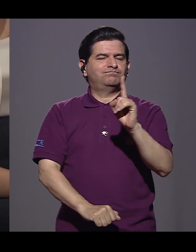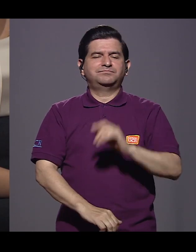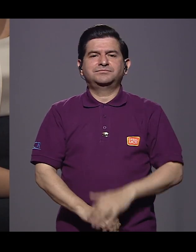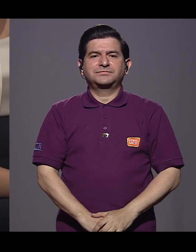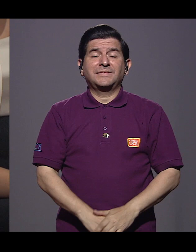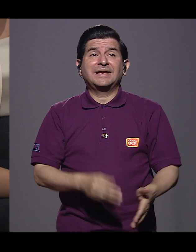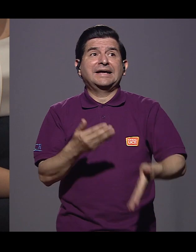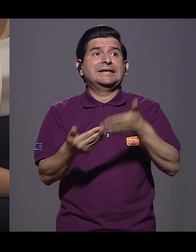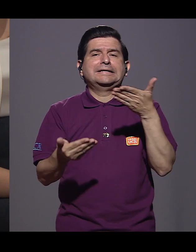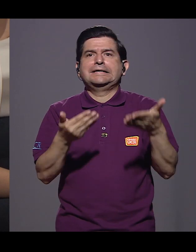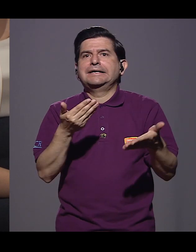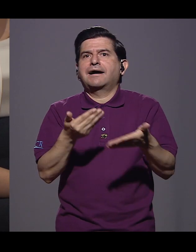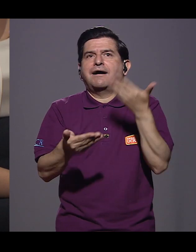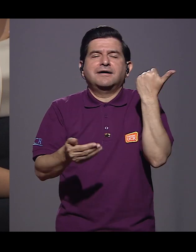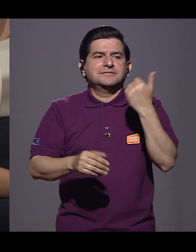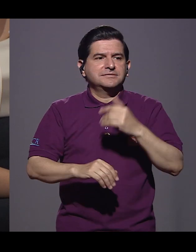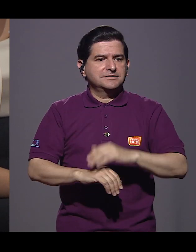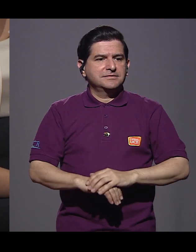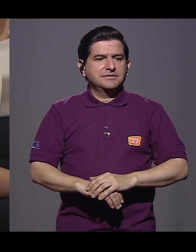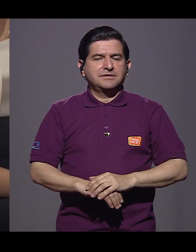que era casi